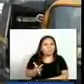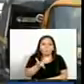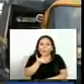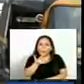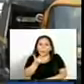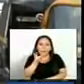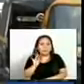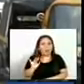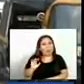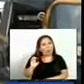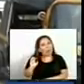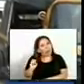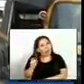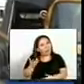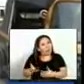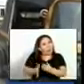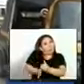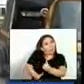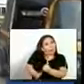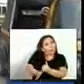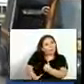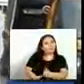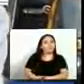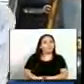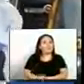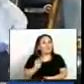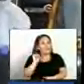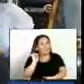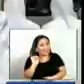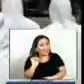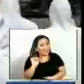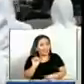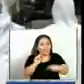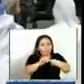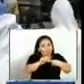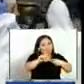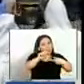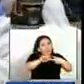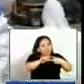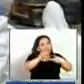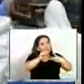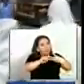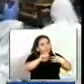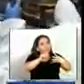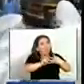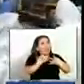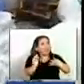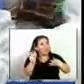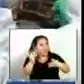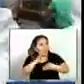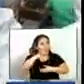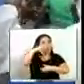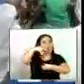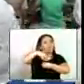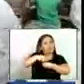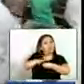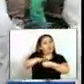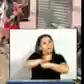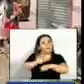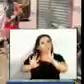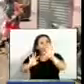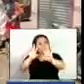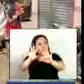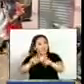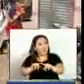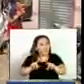del gusto o problemas estomacales estos son algunos de los síntomas más conocidos sobre el COVID-19